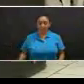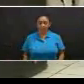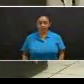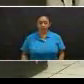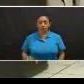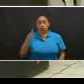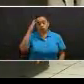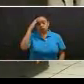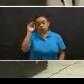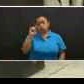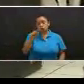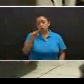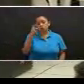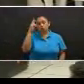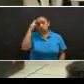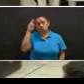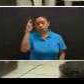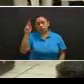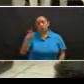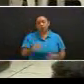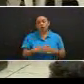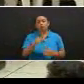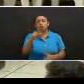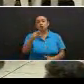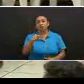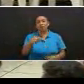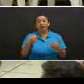Yo sé que usted no se recuerda cuando usted hacía berrinches.